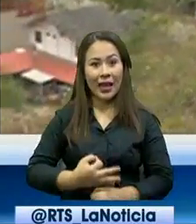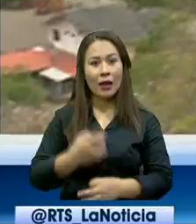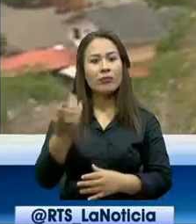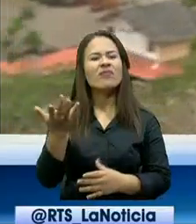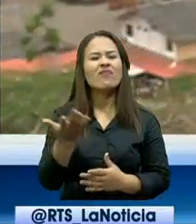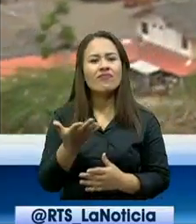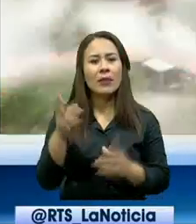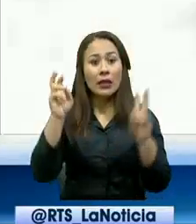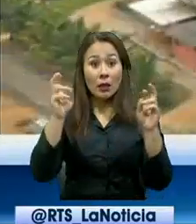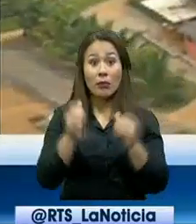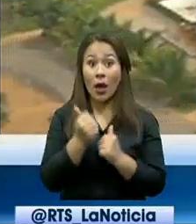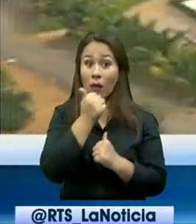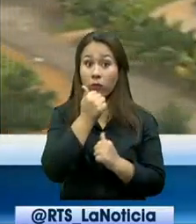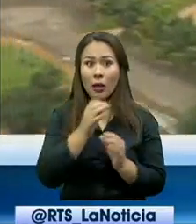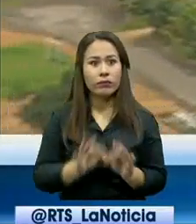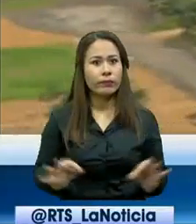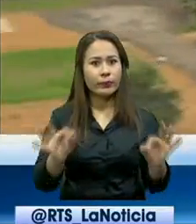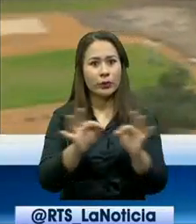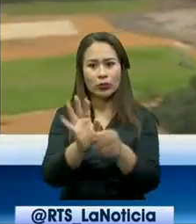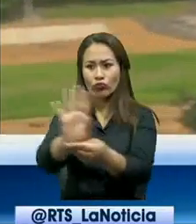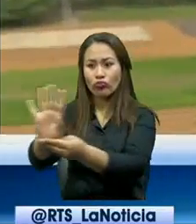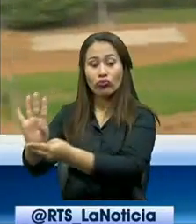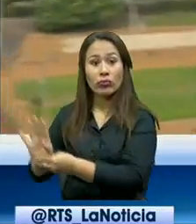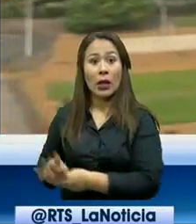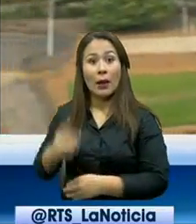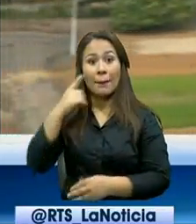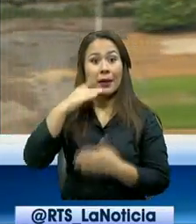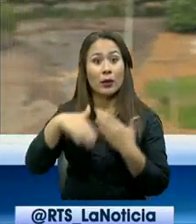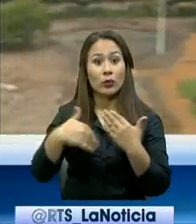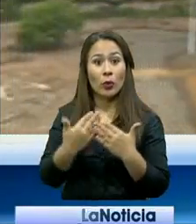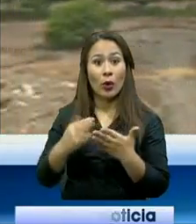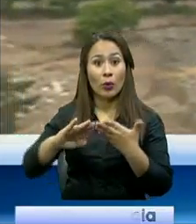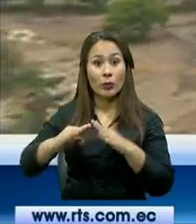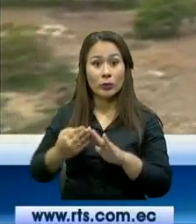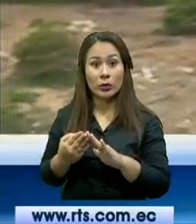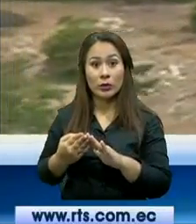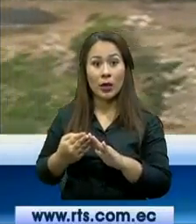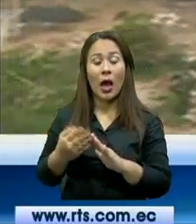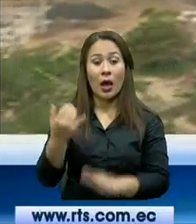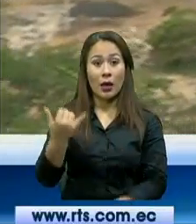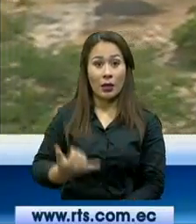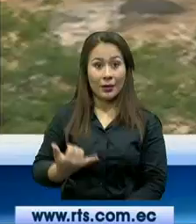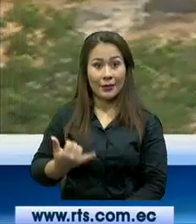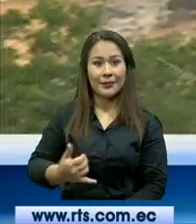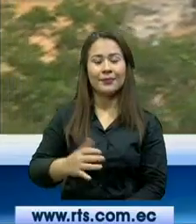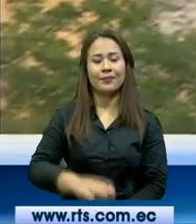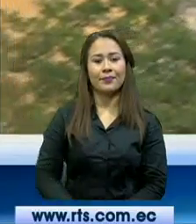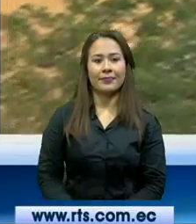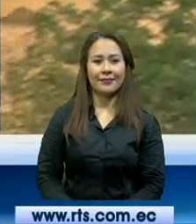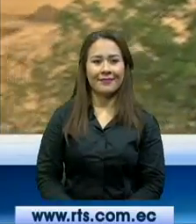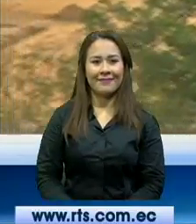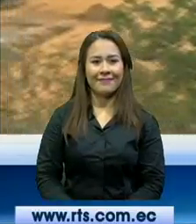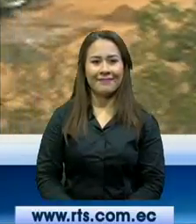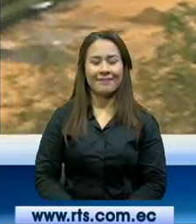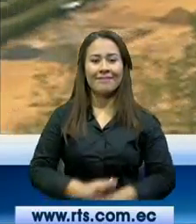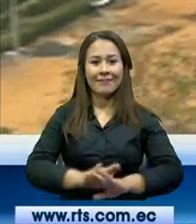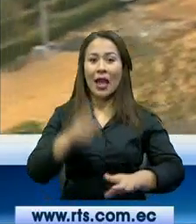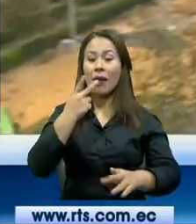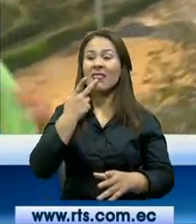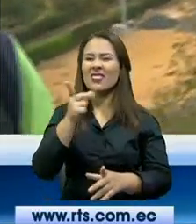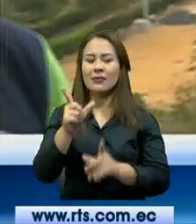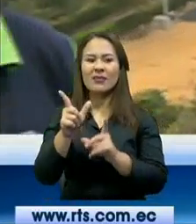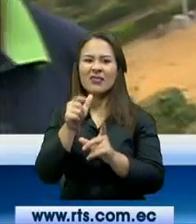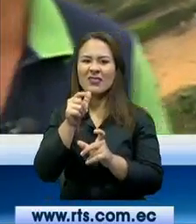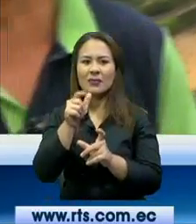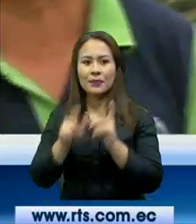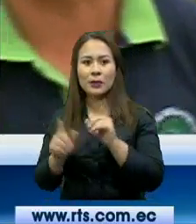tan importante, ya que Olón y todas sus comunas prácticamente actualmente estamos siendo bien vistos por turistas,